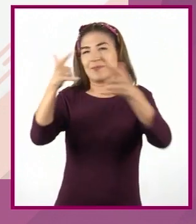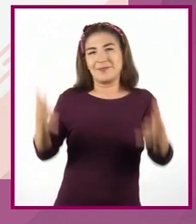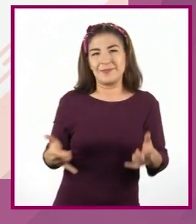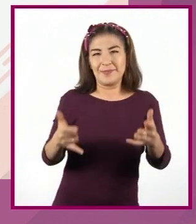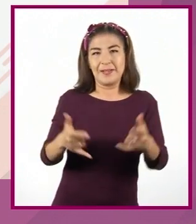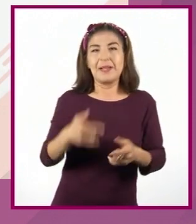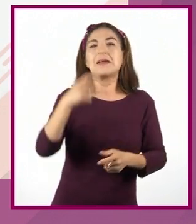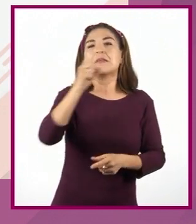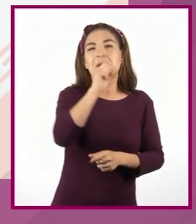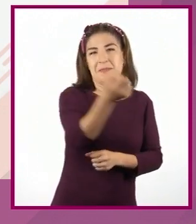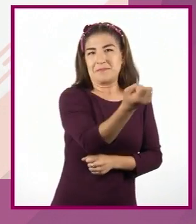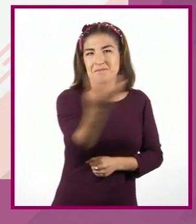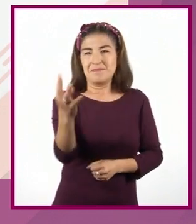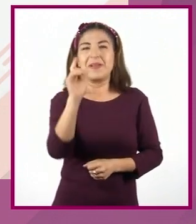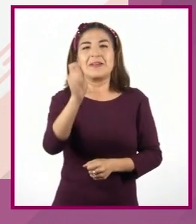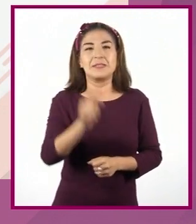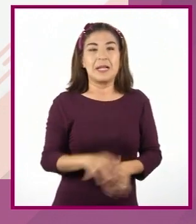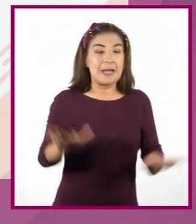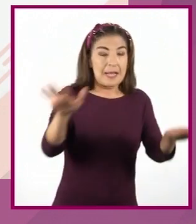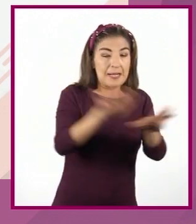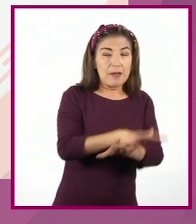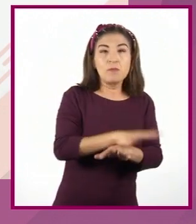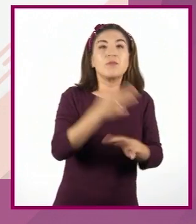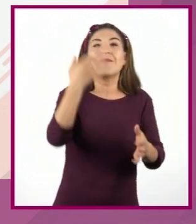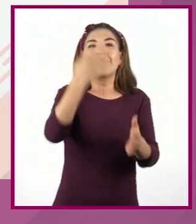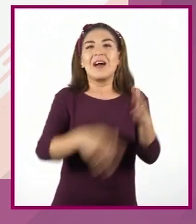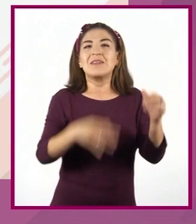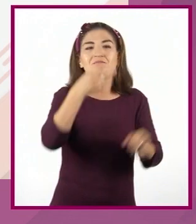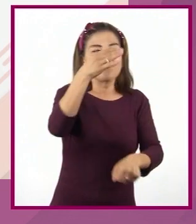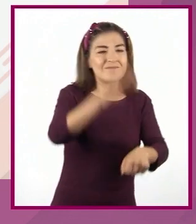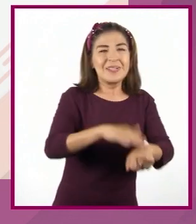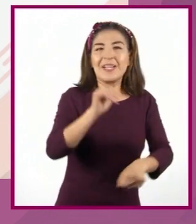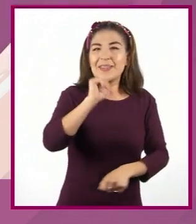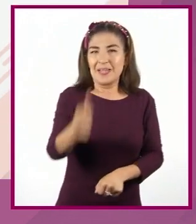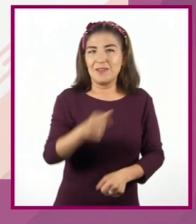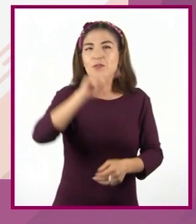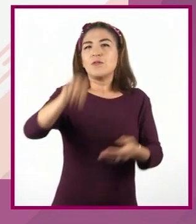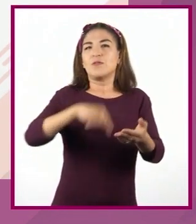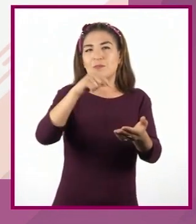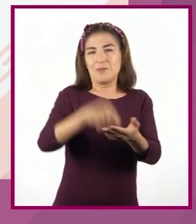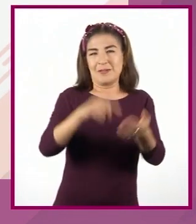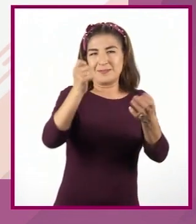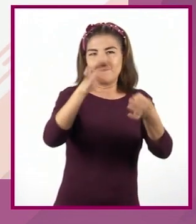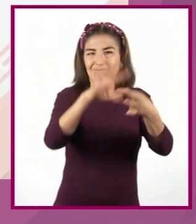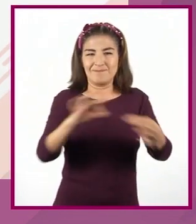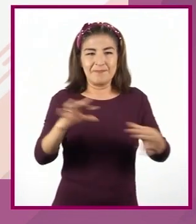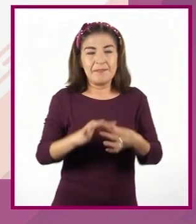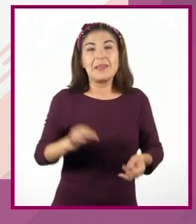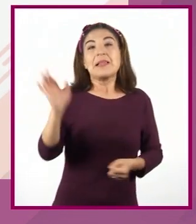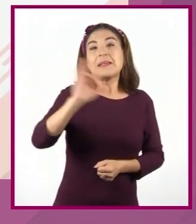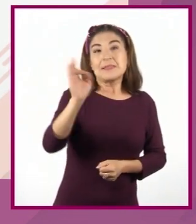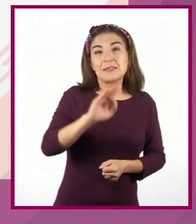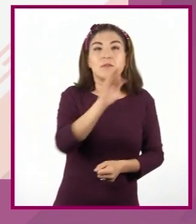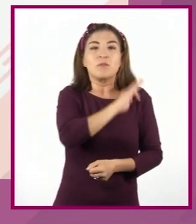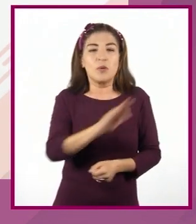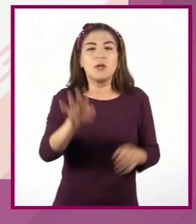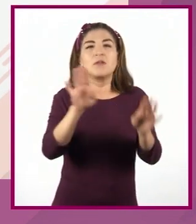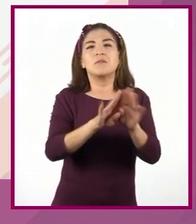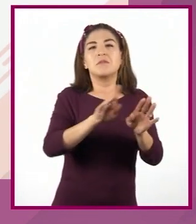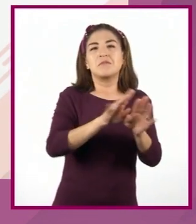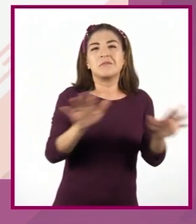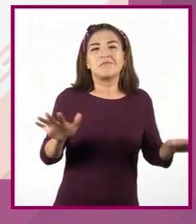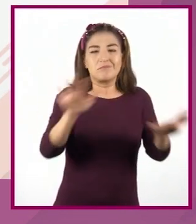Se caracteriza por cambios sin aviso en el espacio y en la narración, la posibilidad de variar